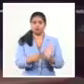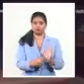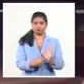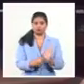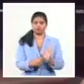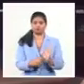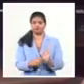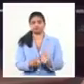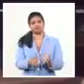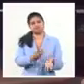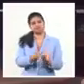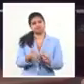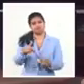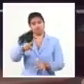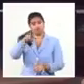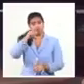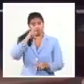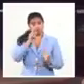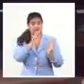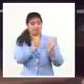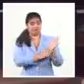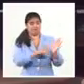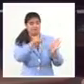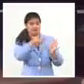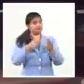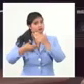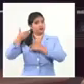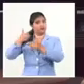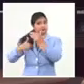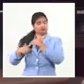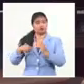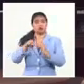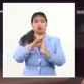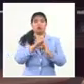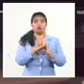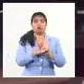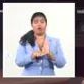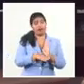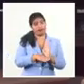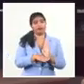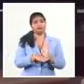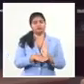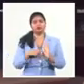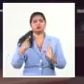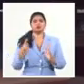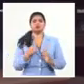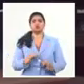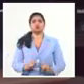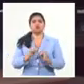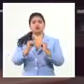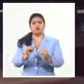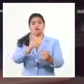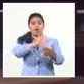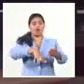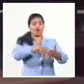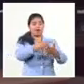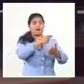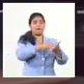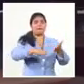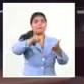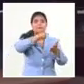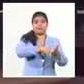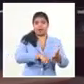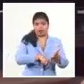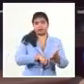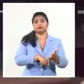mediados de junio, en un programa informativo especial a la población cubana, nosotros informamos de cuál era la estrategia que se